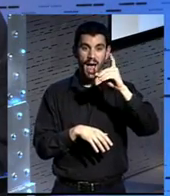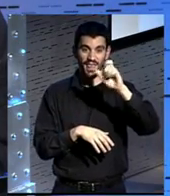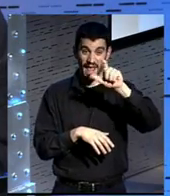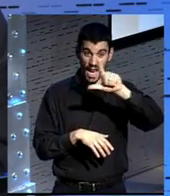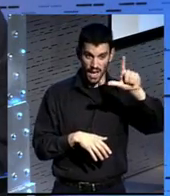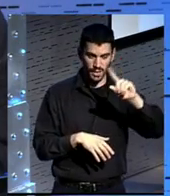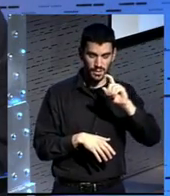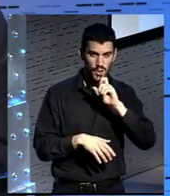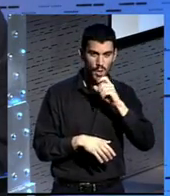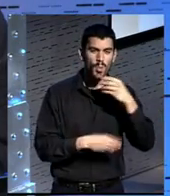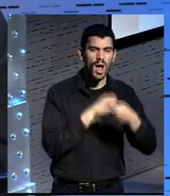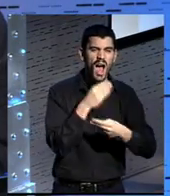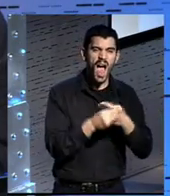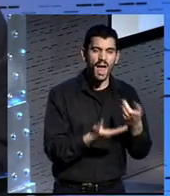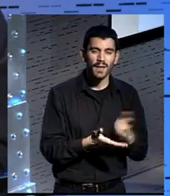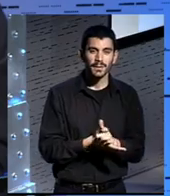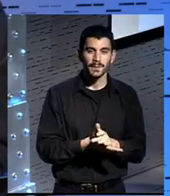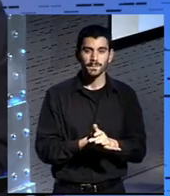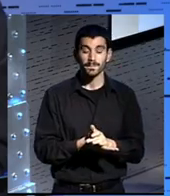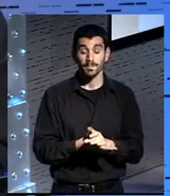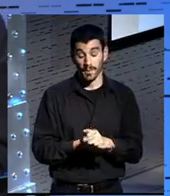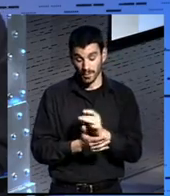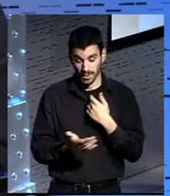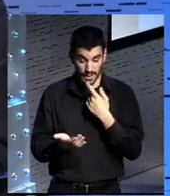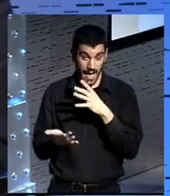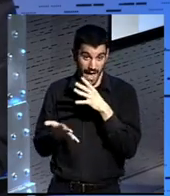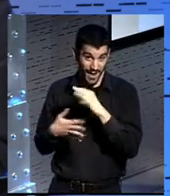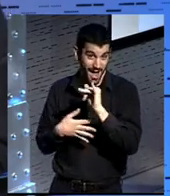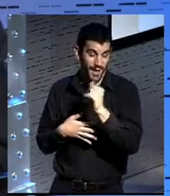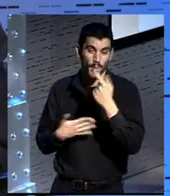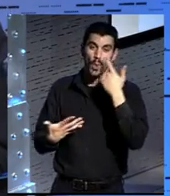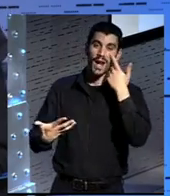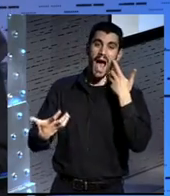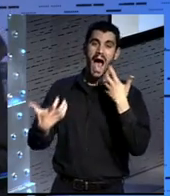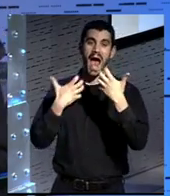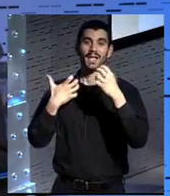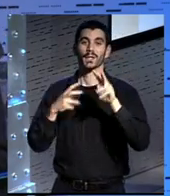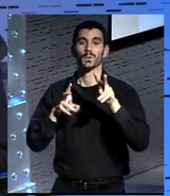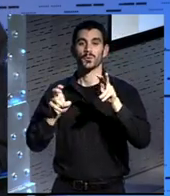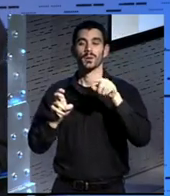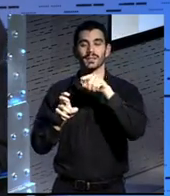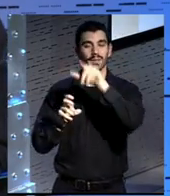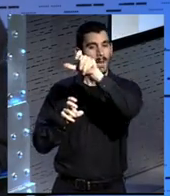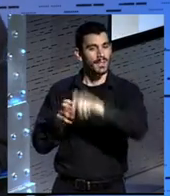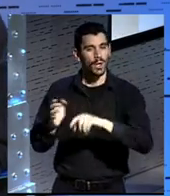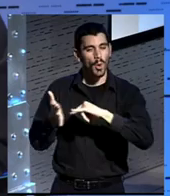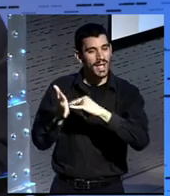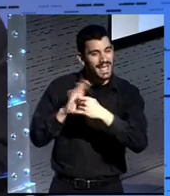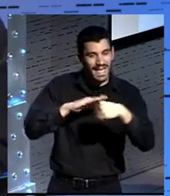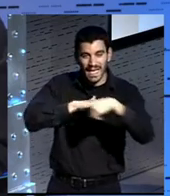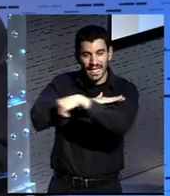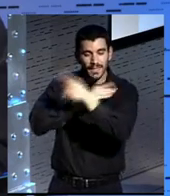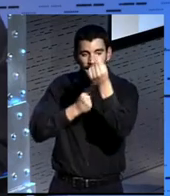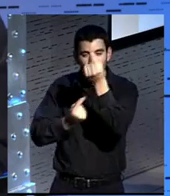especie de nuevo arte, ¿no? Que es el ingeniero del diseño de la campaña de medios, ¿no?